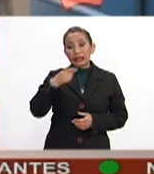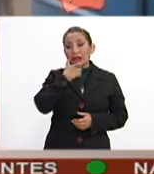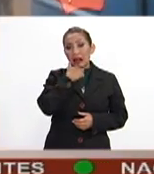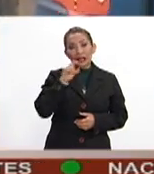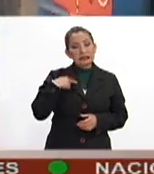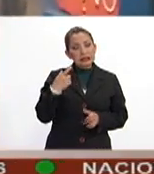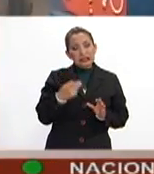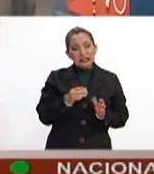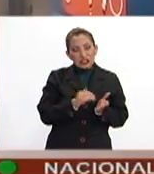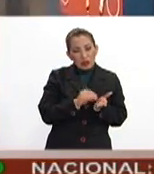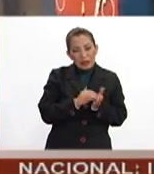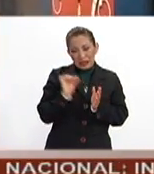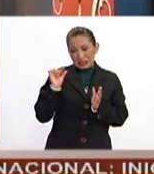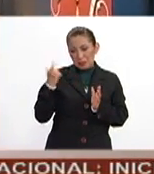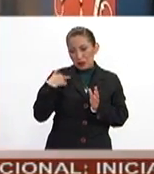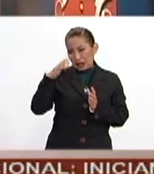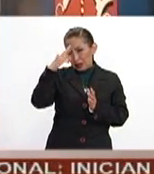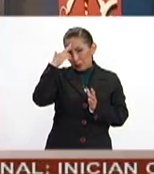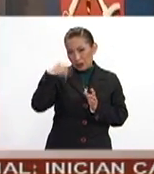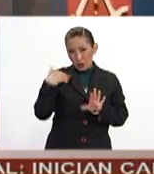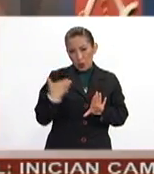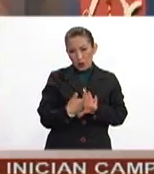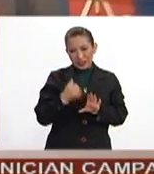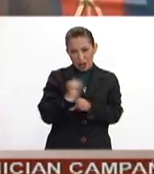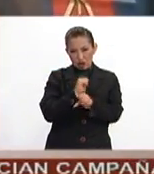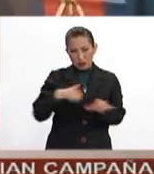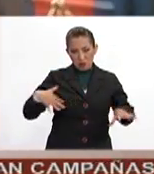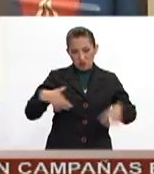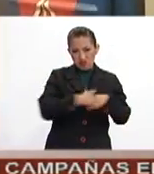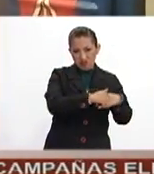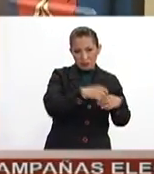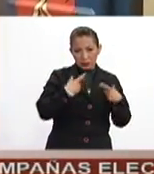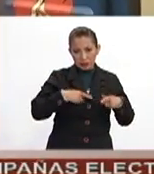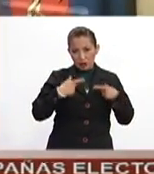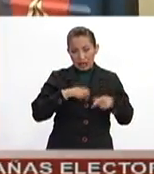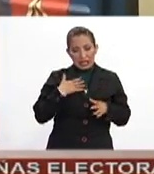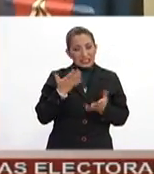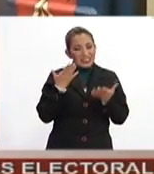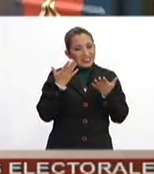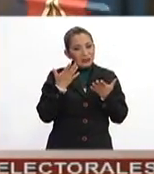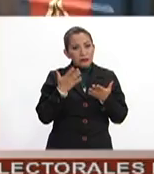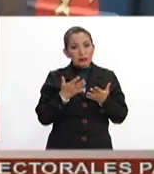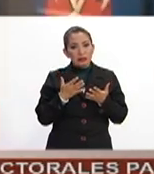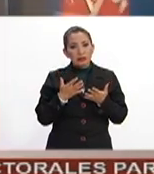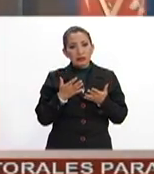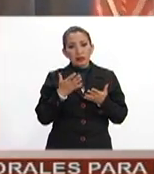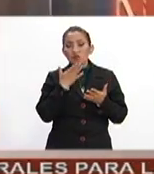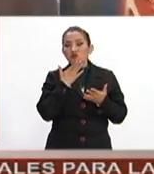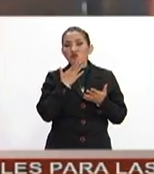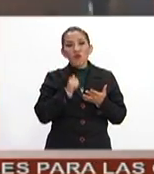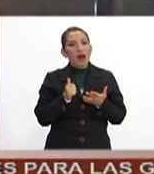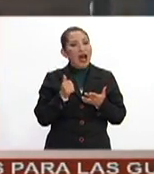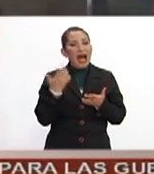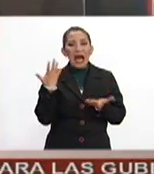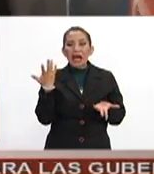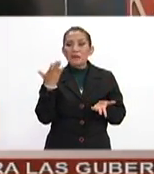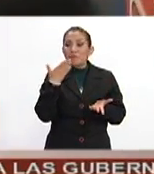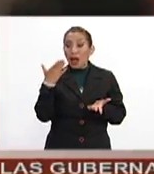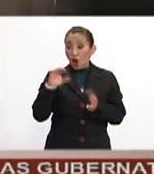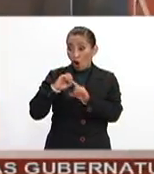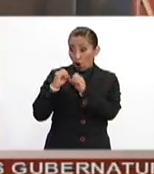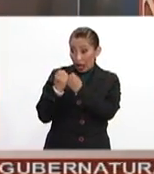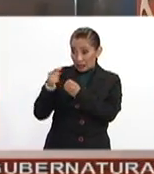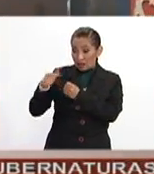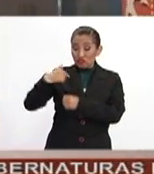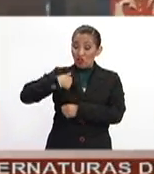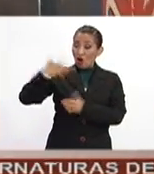muy fresco todavía el recuerdo del atentado. No hay, Omar, no hay hasta el momento una organización que